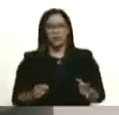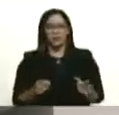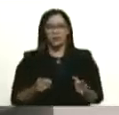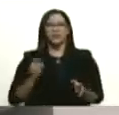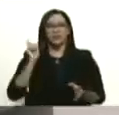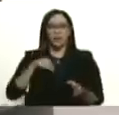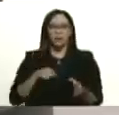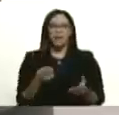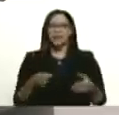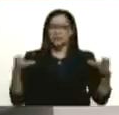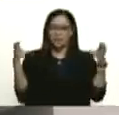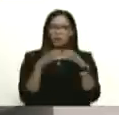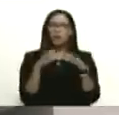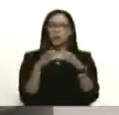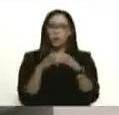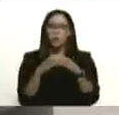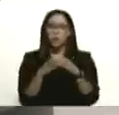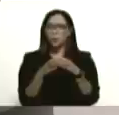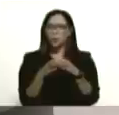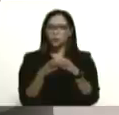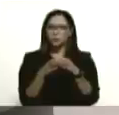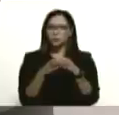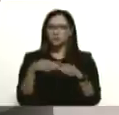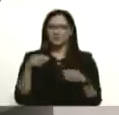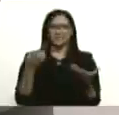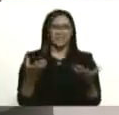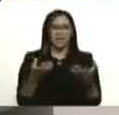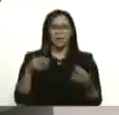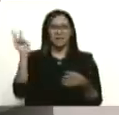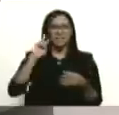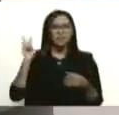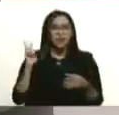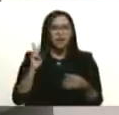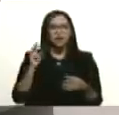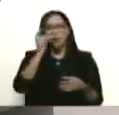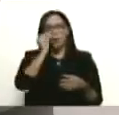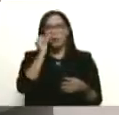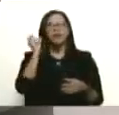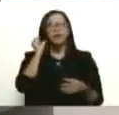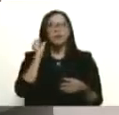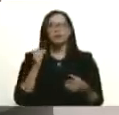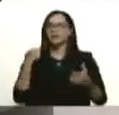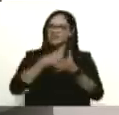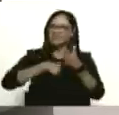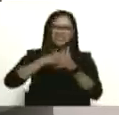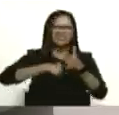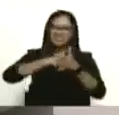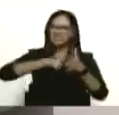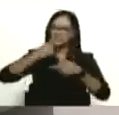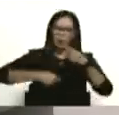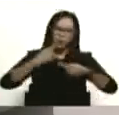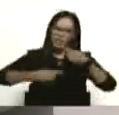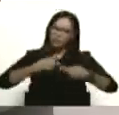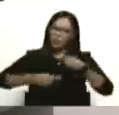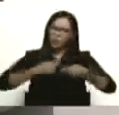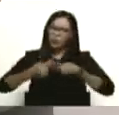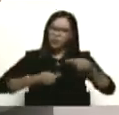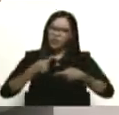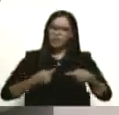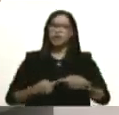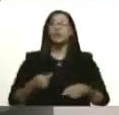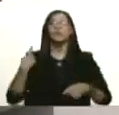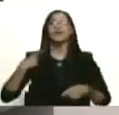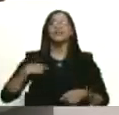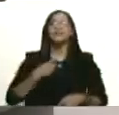también ejércitos, también enjambres de venezolanos, de venezolanas, dando esa batalla. Porque tienen